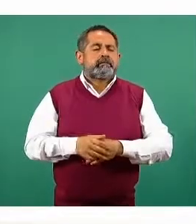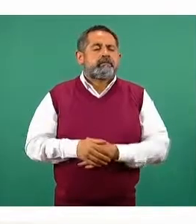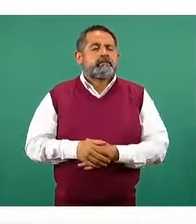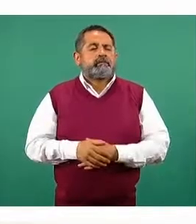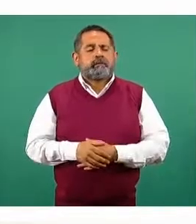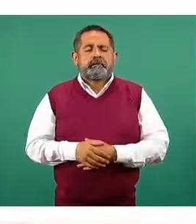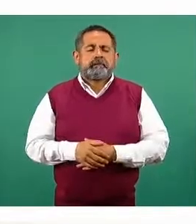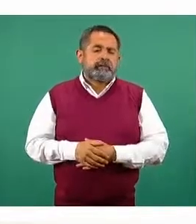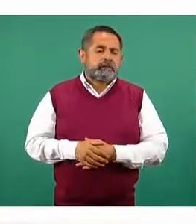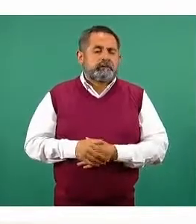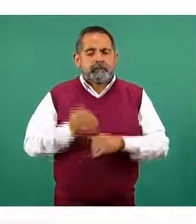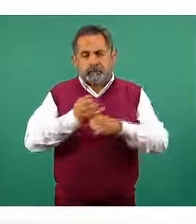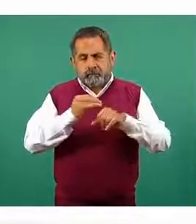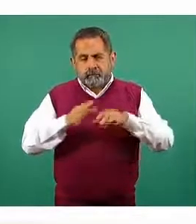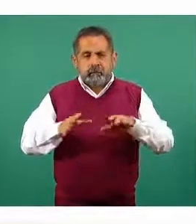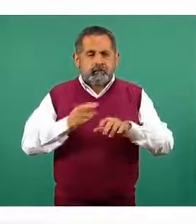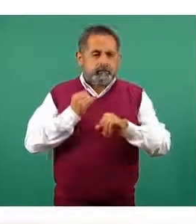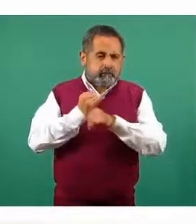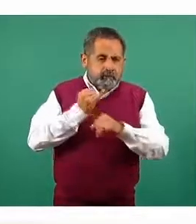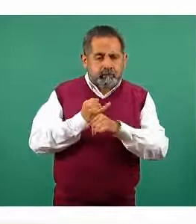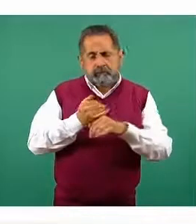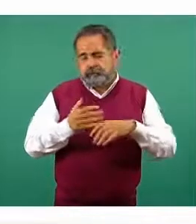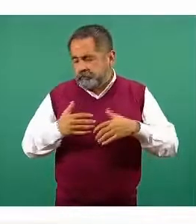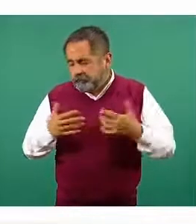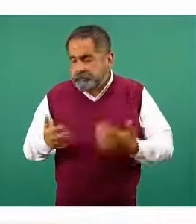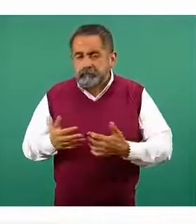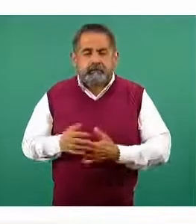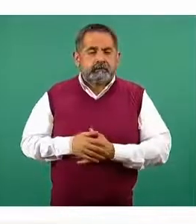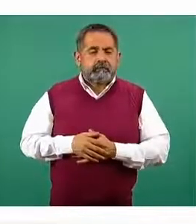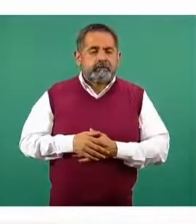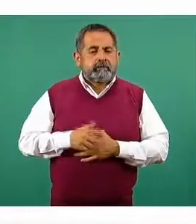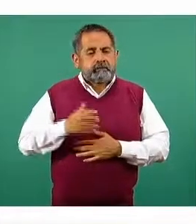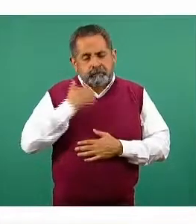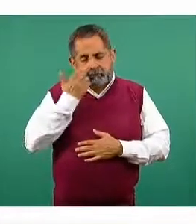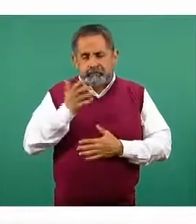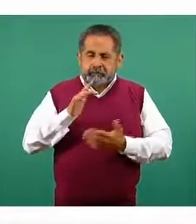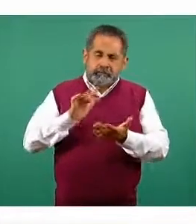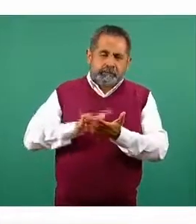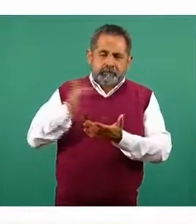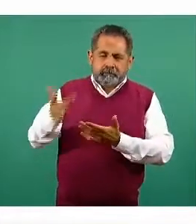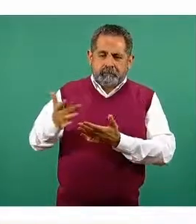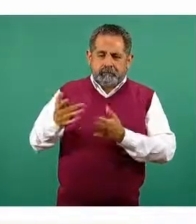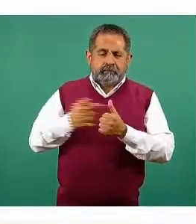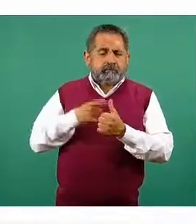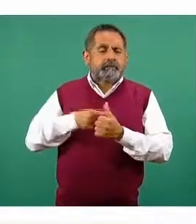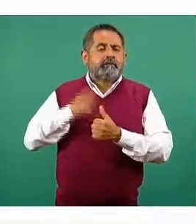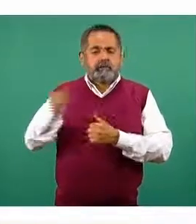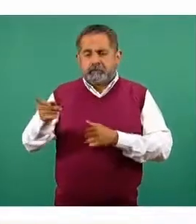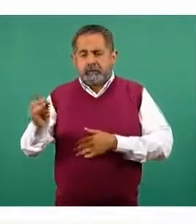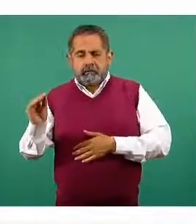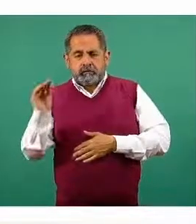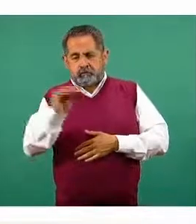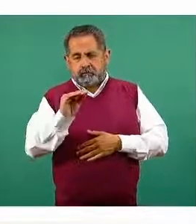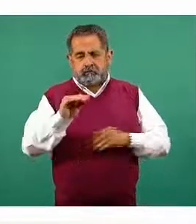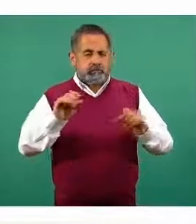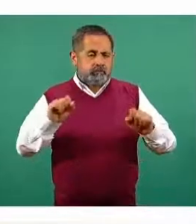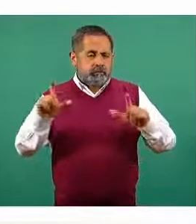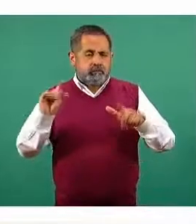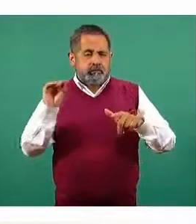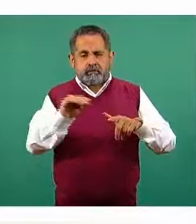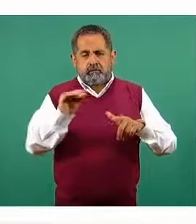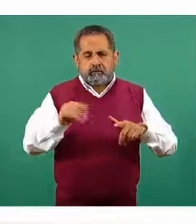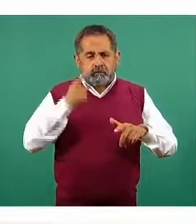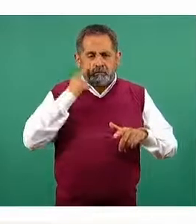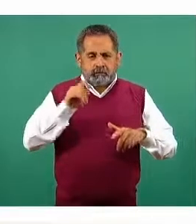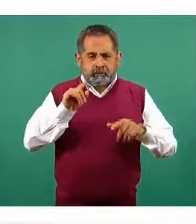sobre la información en redes, valga la redundancia, queremos agradecer que pongan en